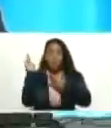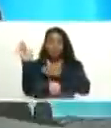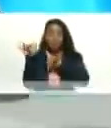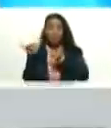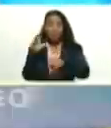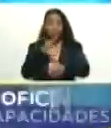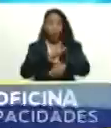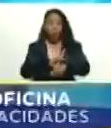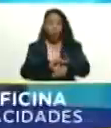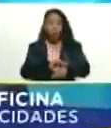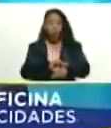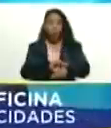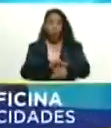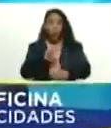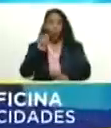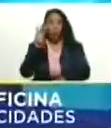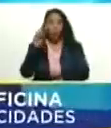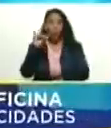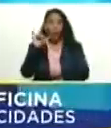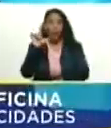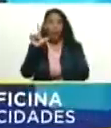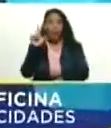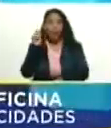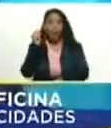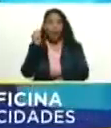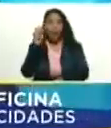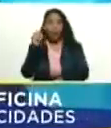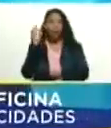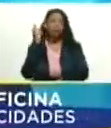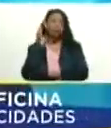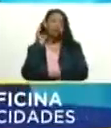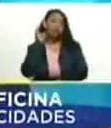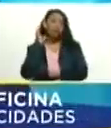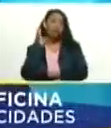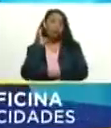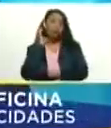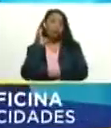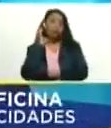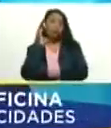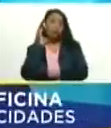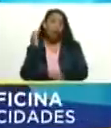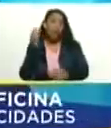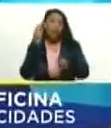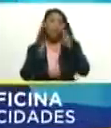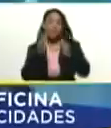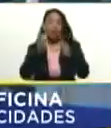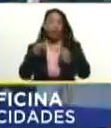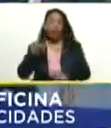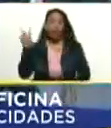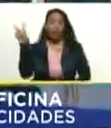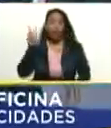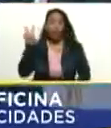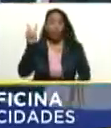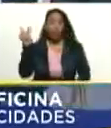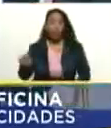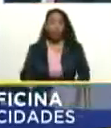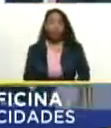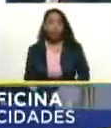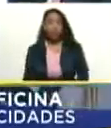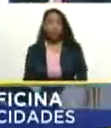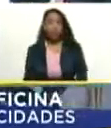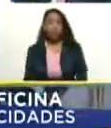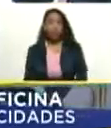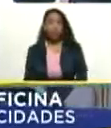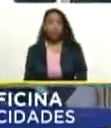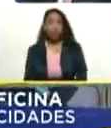doctor William Saps, fiscal general de la República Bolivariana de Venezuela,